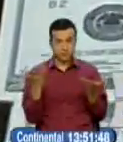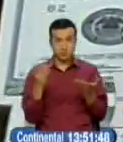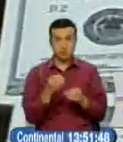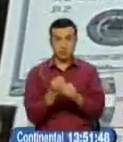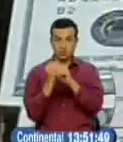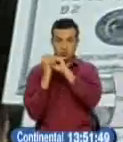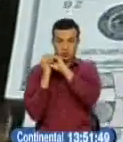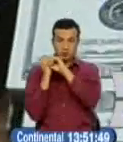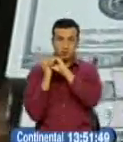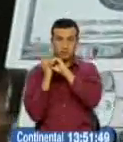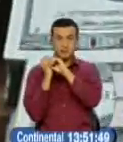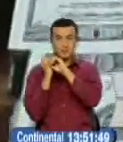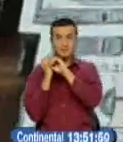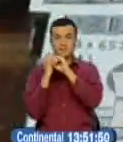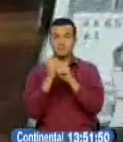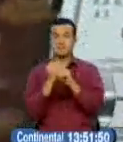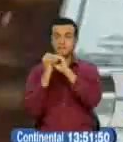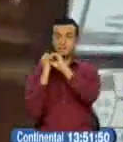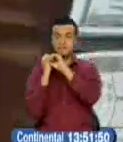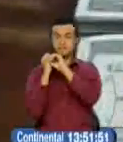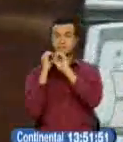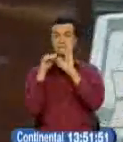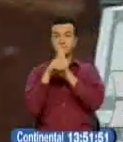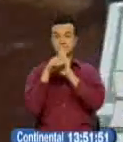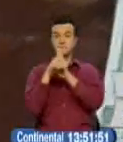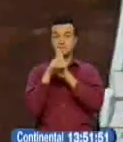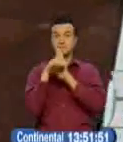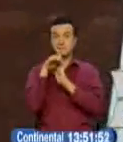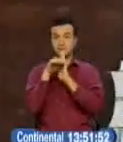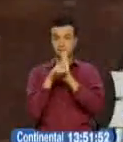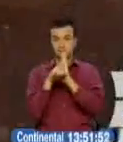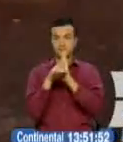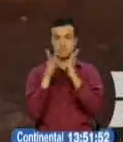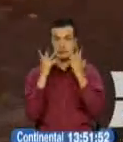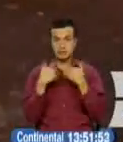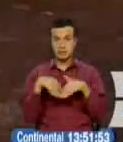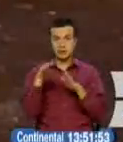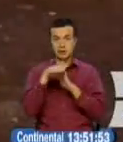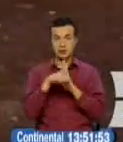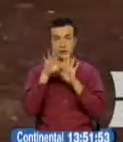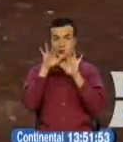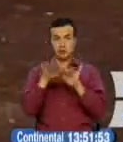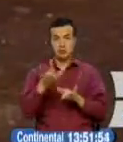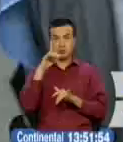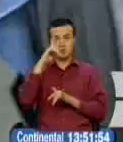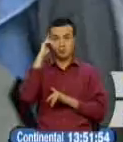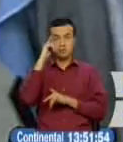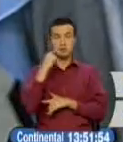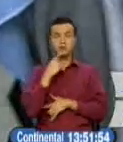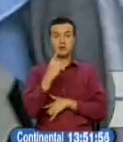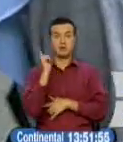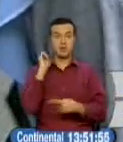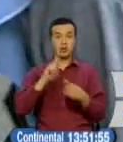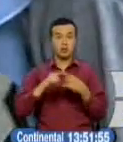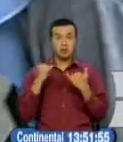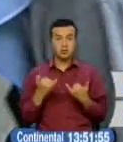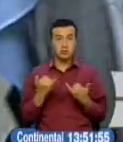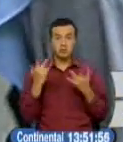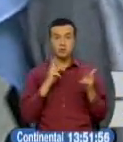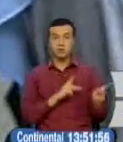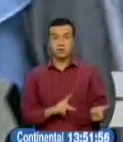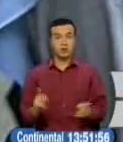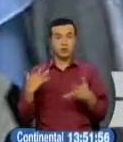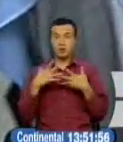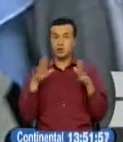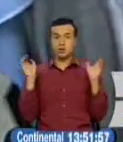obligaciones pendientes de esta cartera de Estado con el banco se reducen. Finalmente, el secretario de Estado aseguró que hasta el momento no está